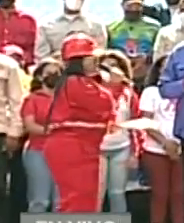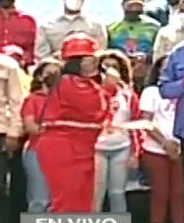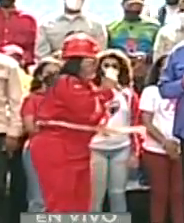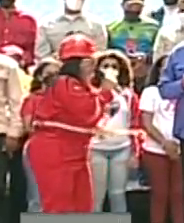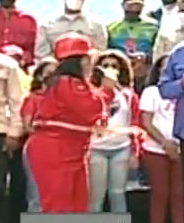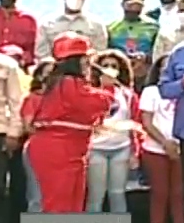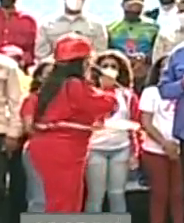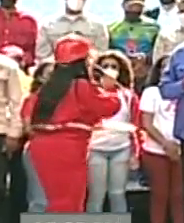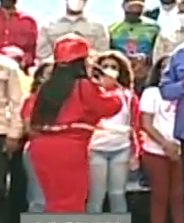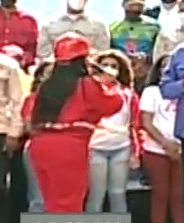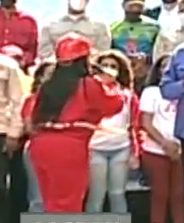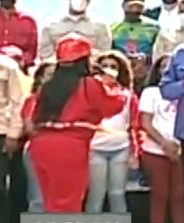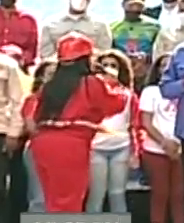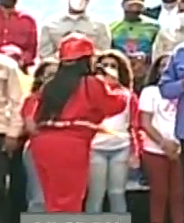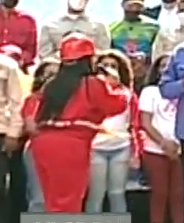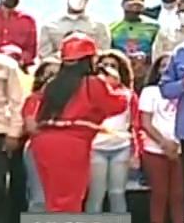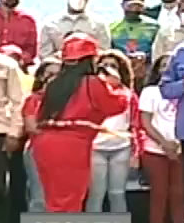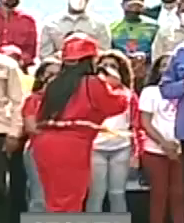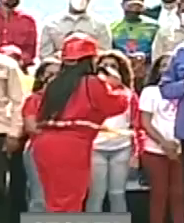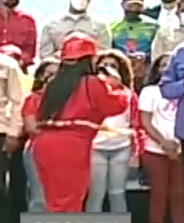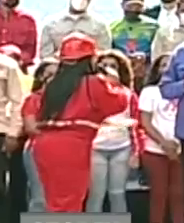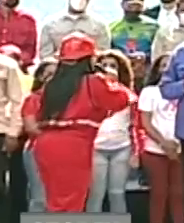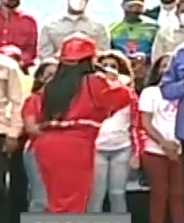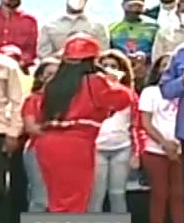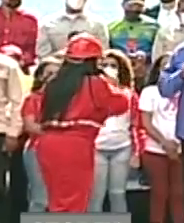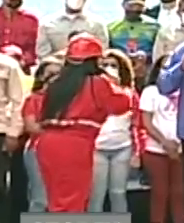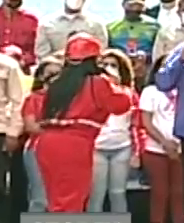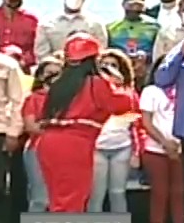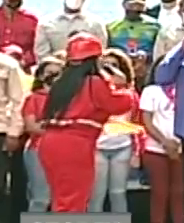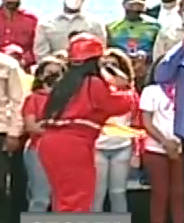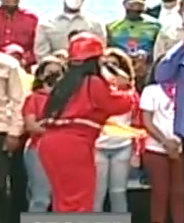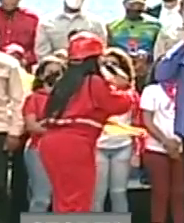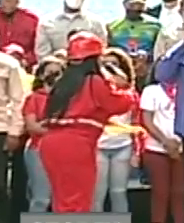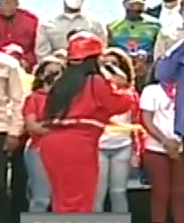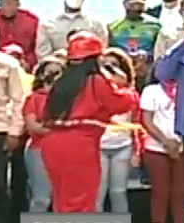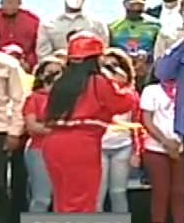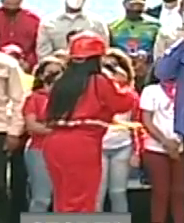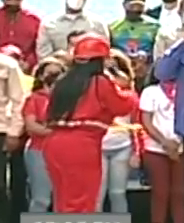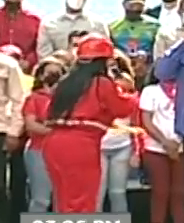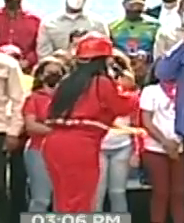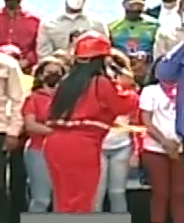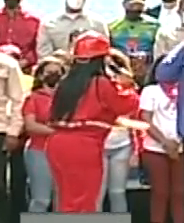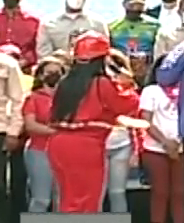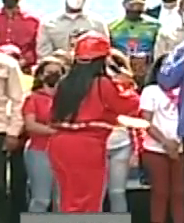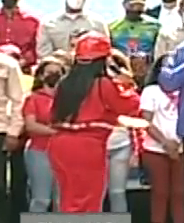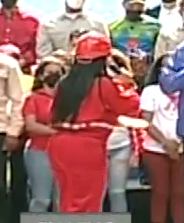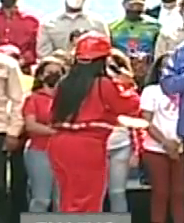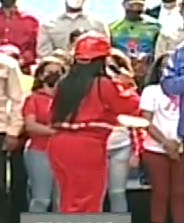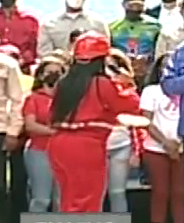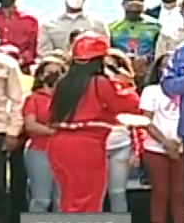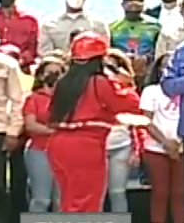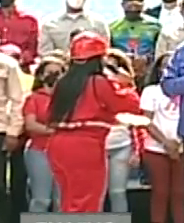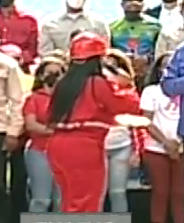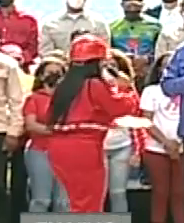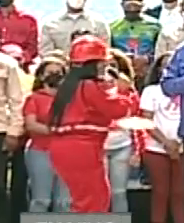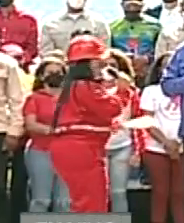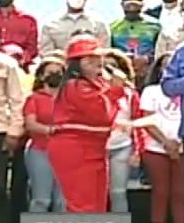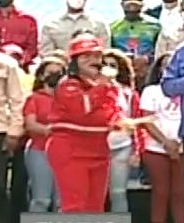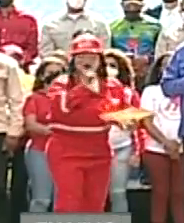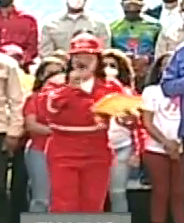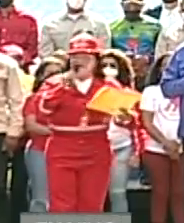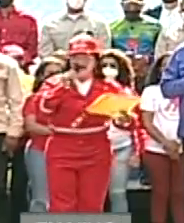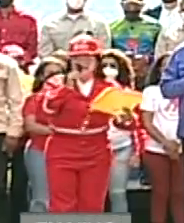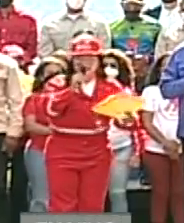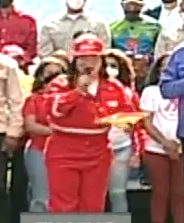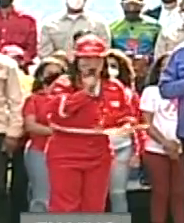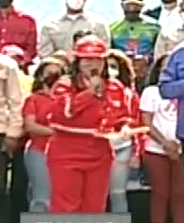ese papel gallardo que han tenido de dar la cara al frente de la clase trabajadora. Y